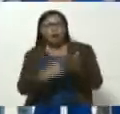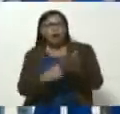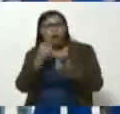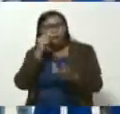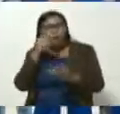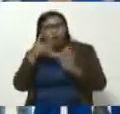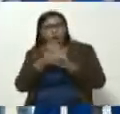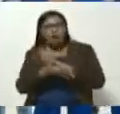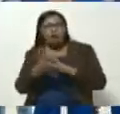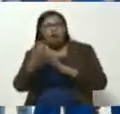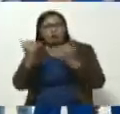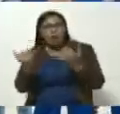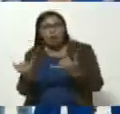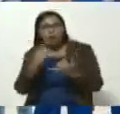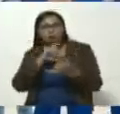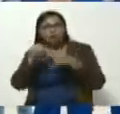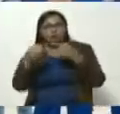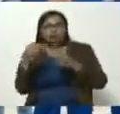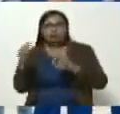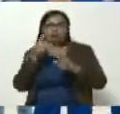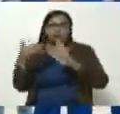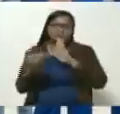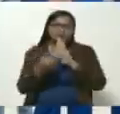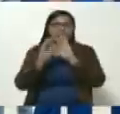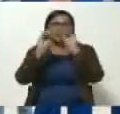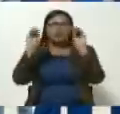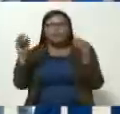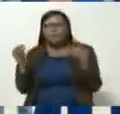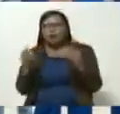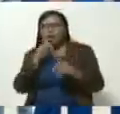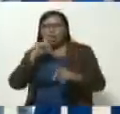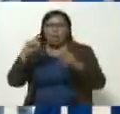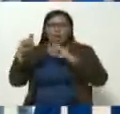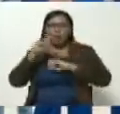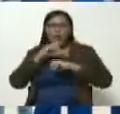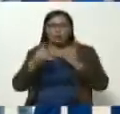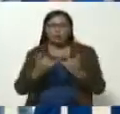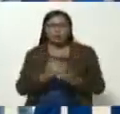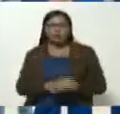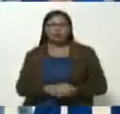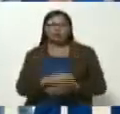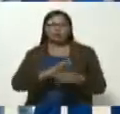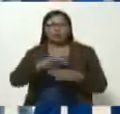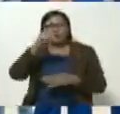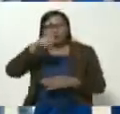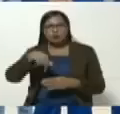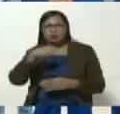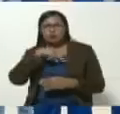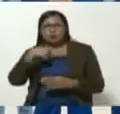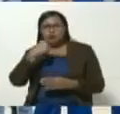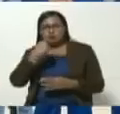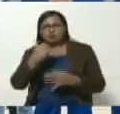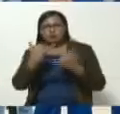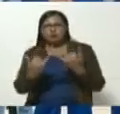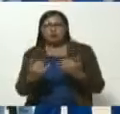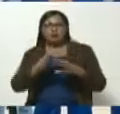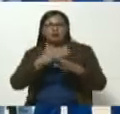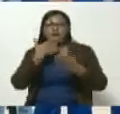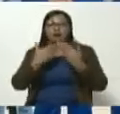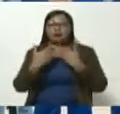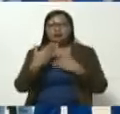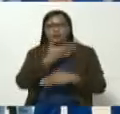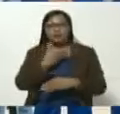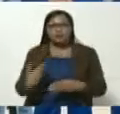e inclusive hostigar y llamar al odio. Porque hoy podemos decir que gracias al presidente